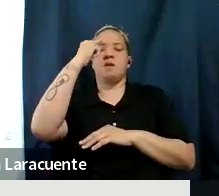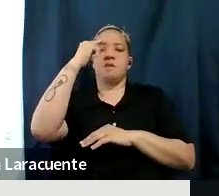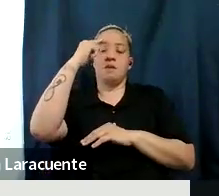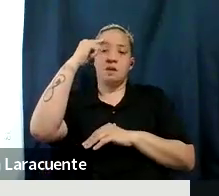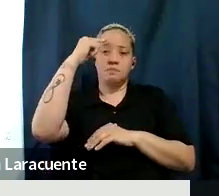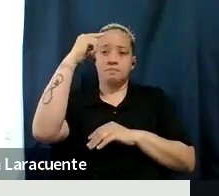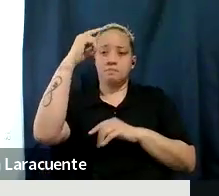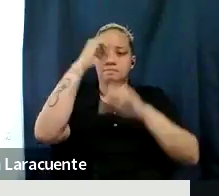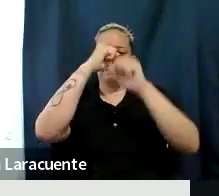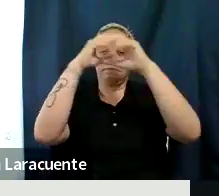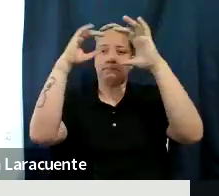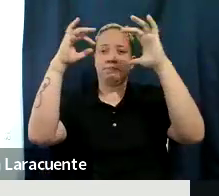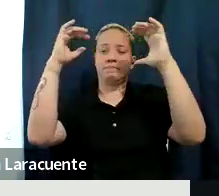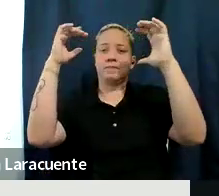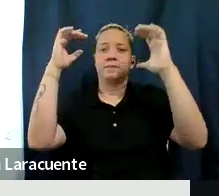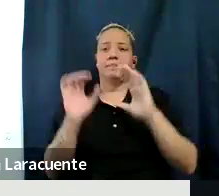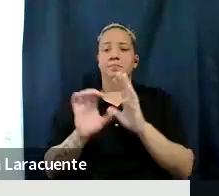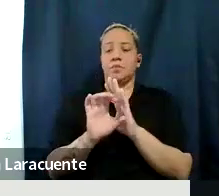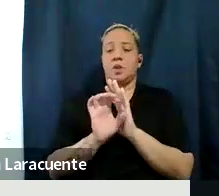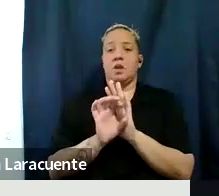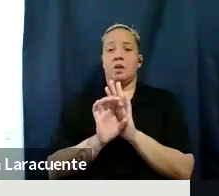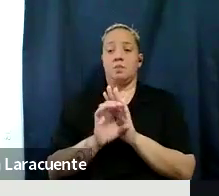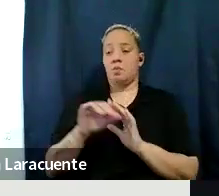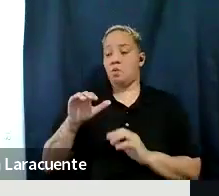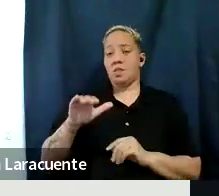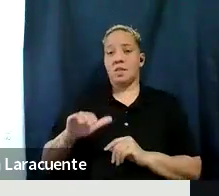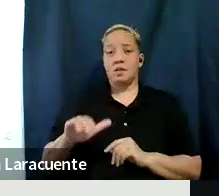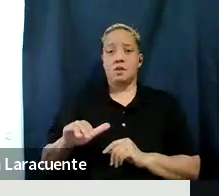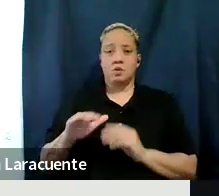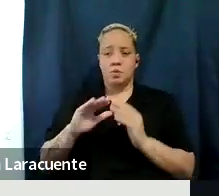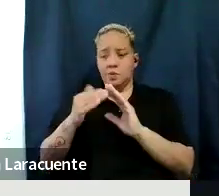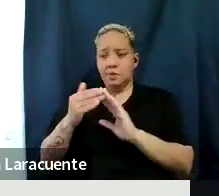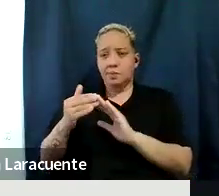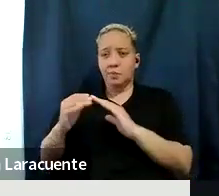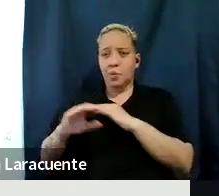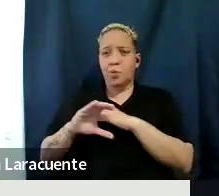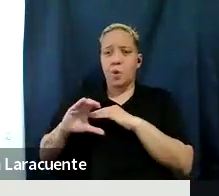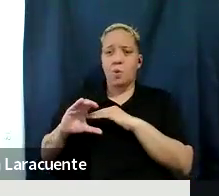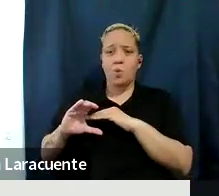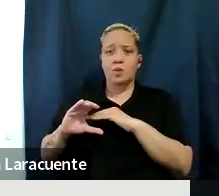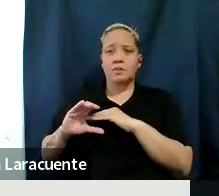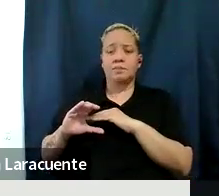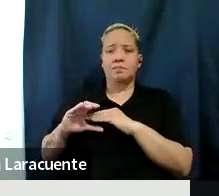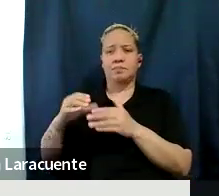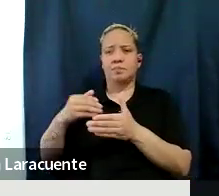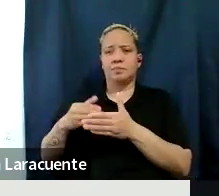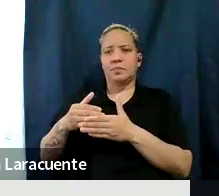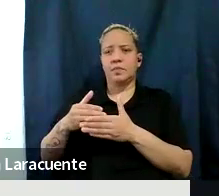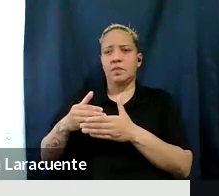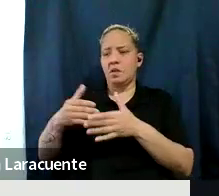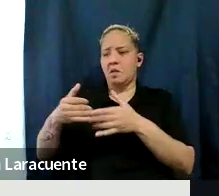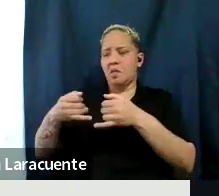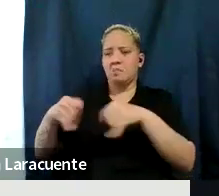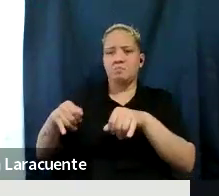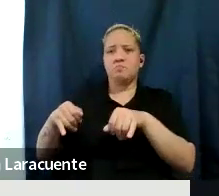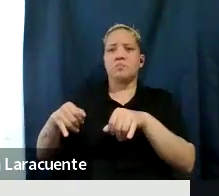Ramón Jiménez, por ejemplo, cuando siendo niño en un pueblito costero cerca de Palos de la Frontera, donde salieron